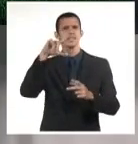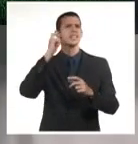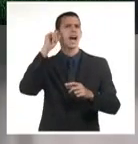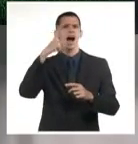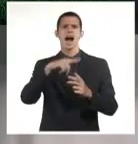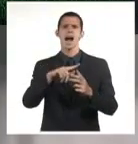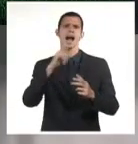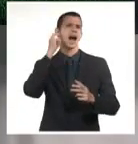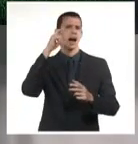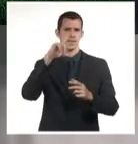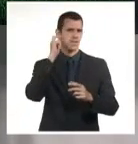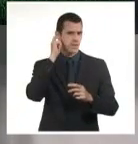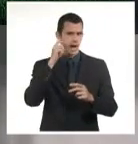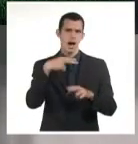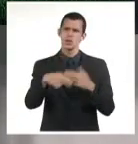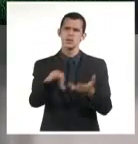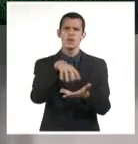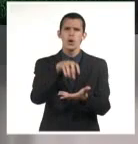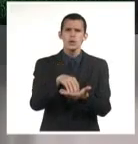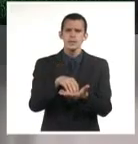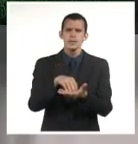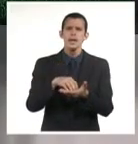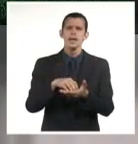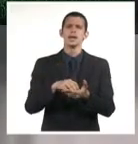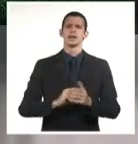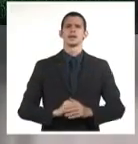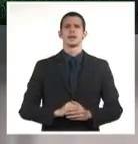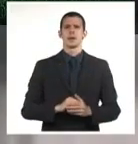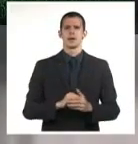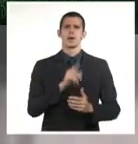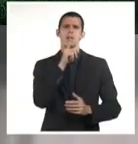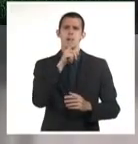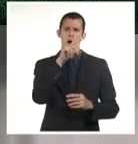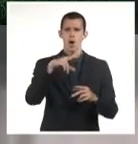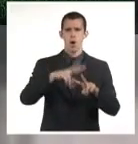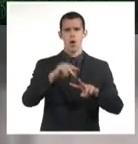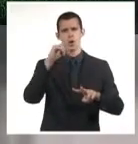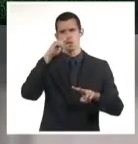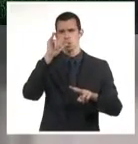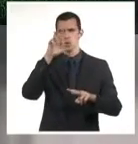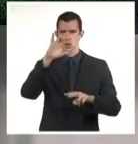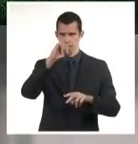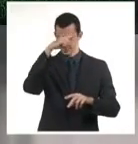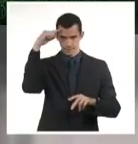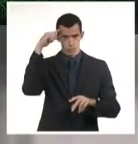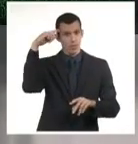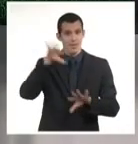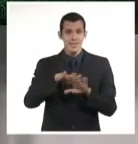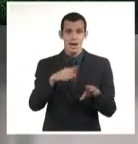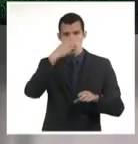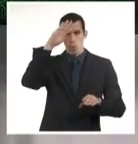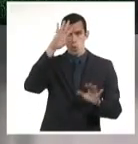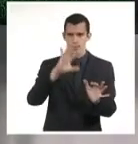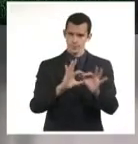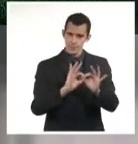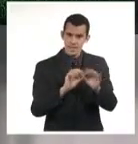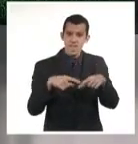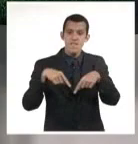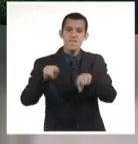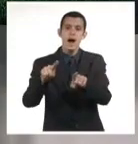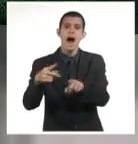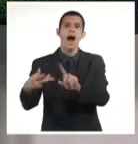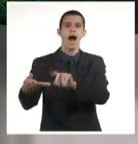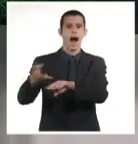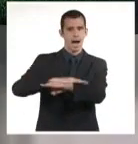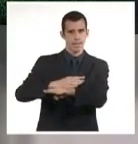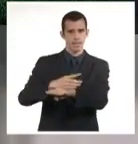Honduras. Sea cual sea el resultado, recuerden que la selección cubana ya está clasificada para la ronda de octavos de final a partir del próximo